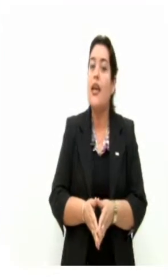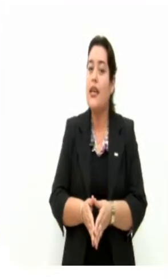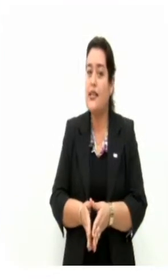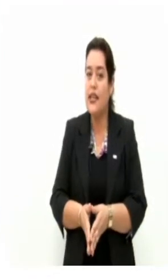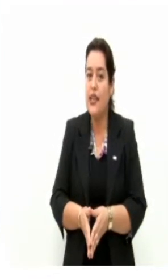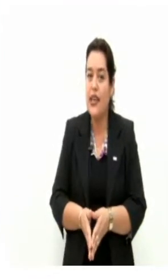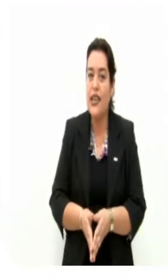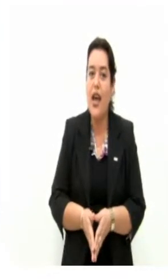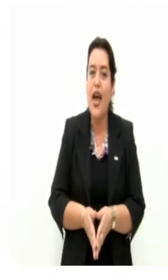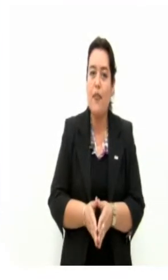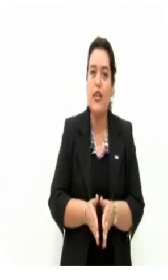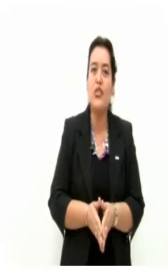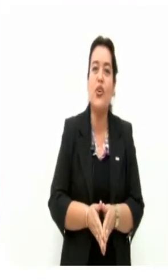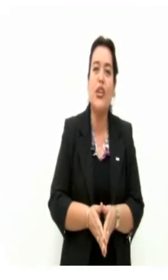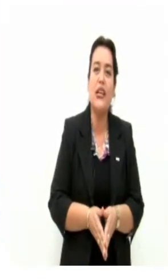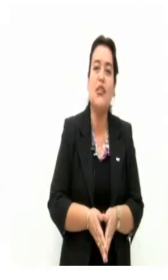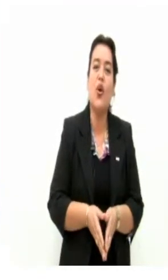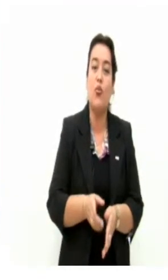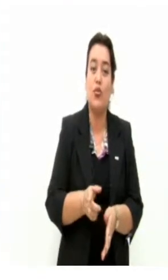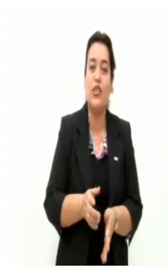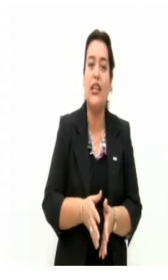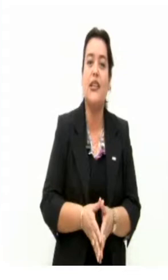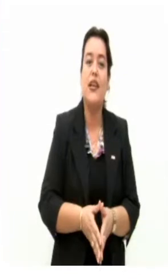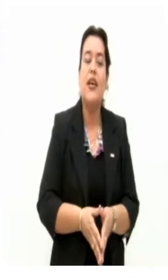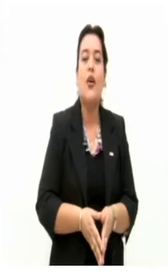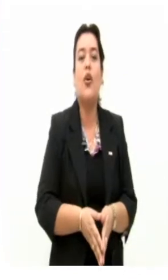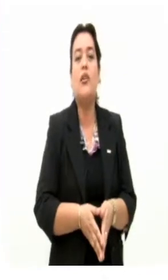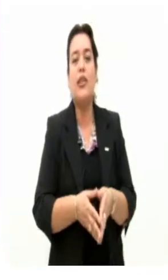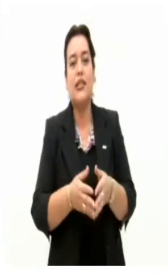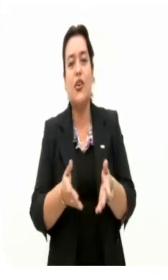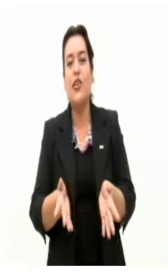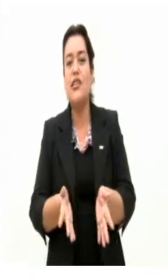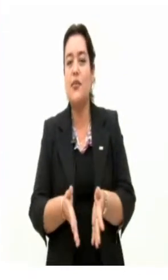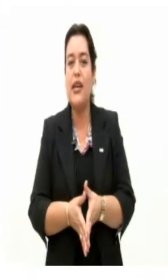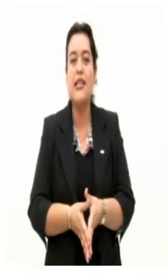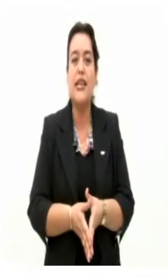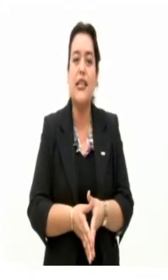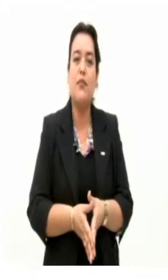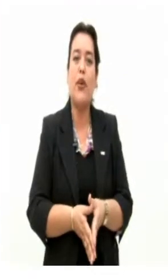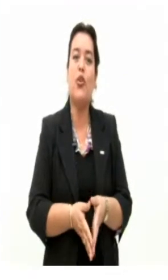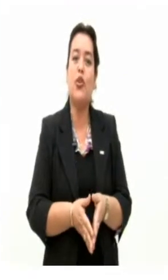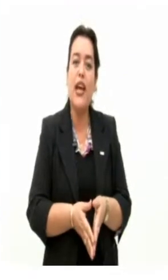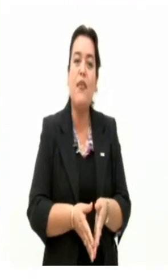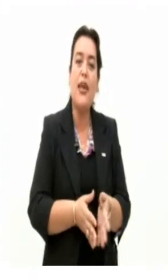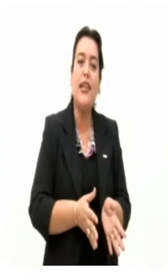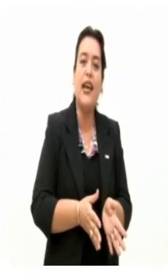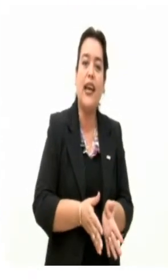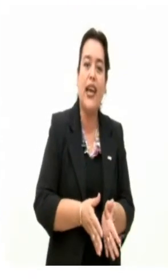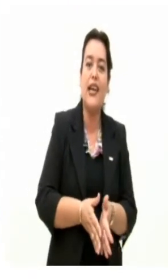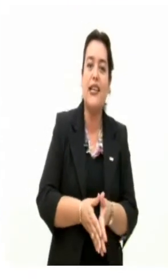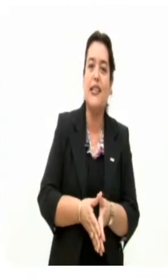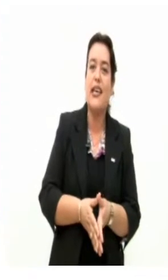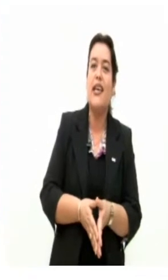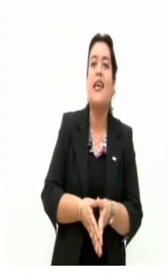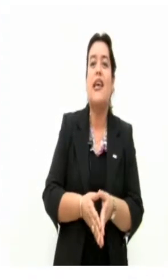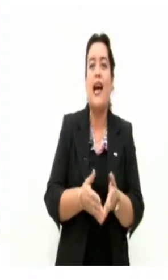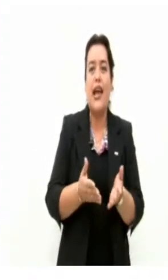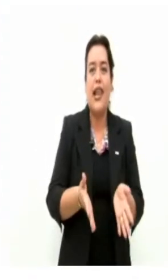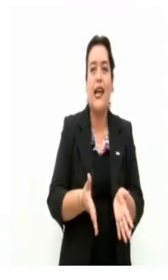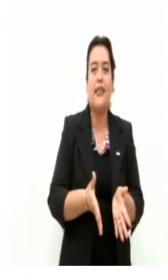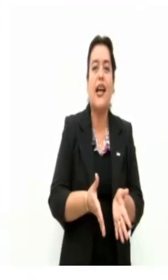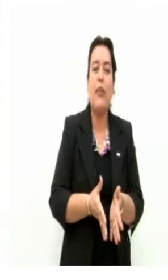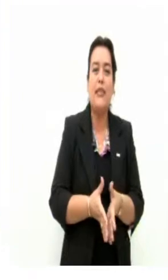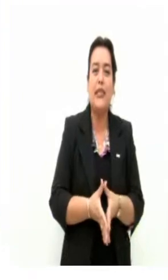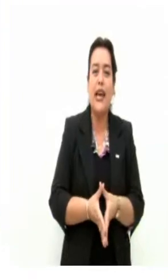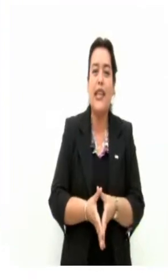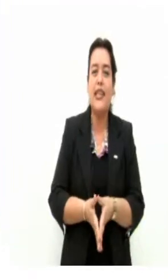educación. Dirigida a personas como usted, con limitaciones diversas, pero totalmente